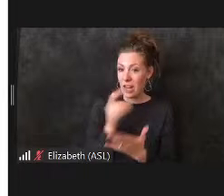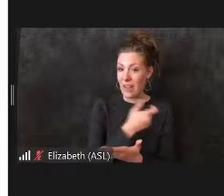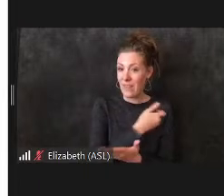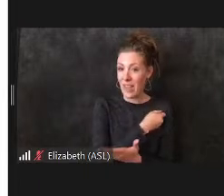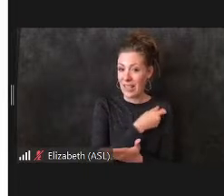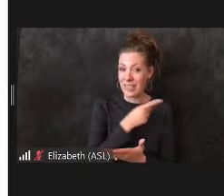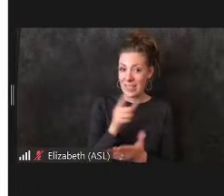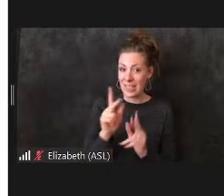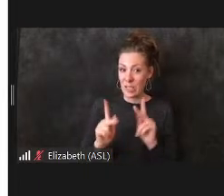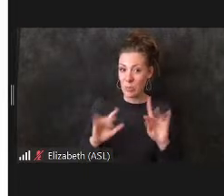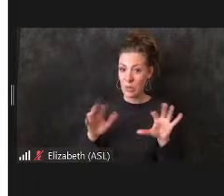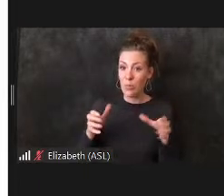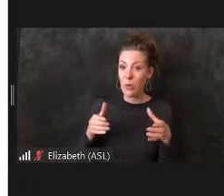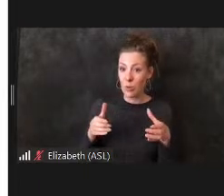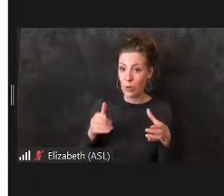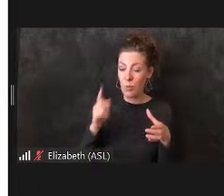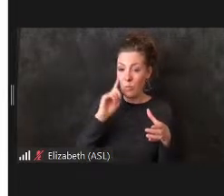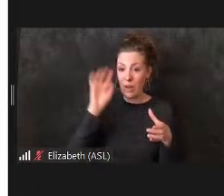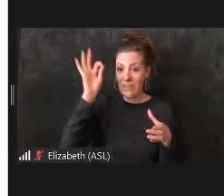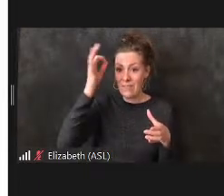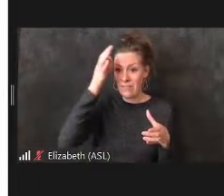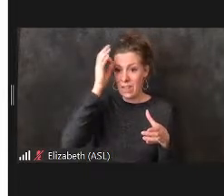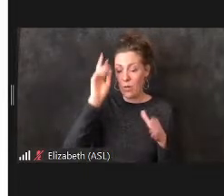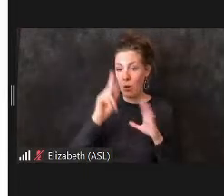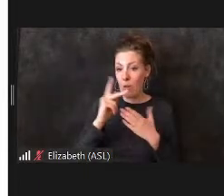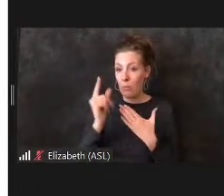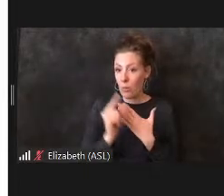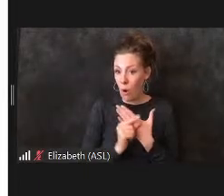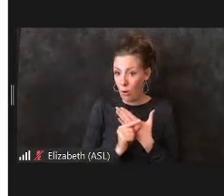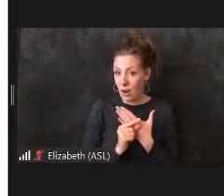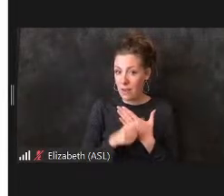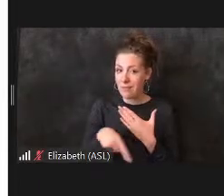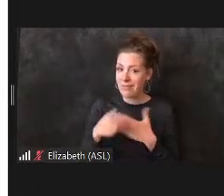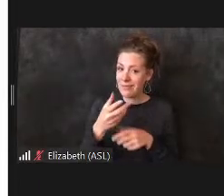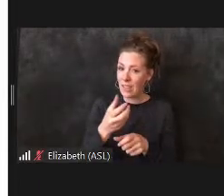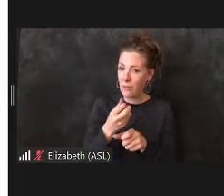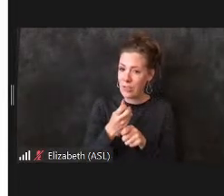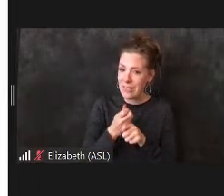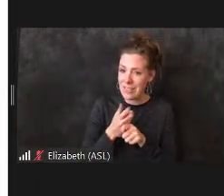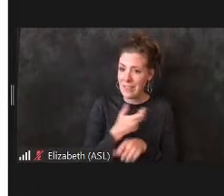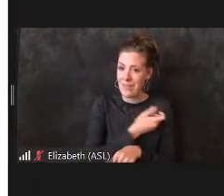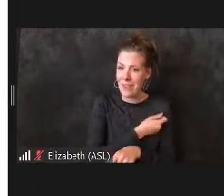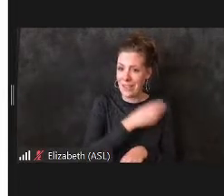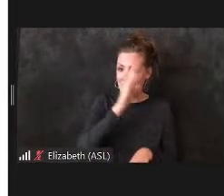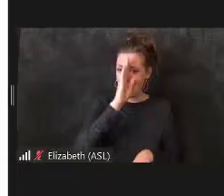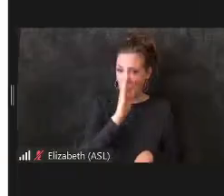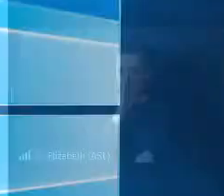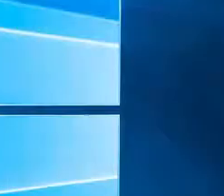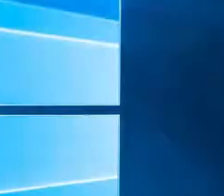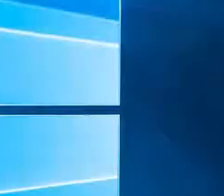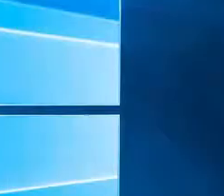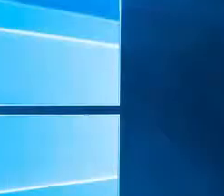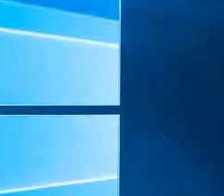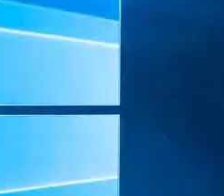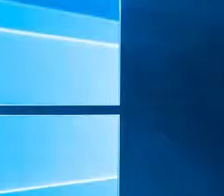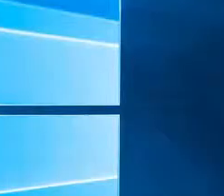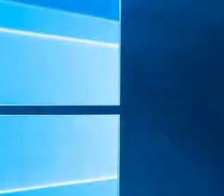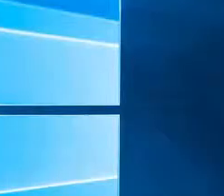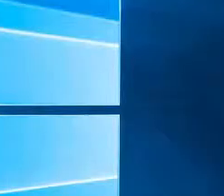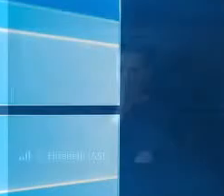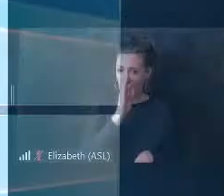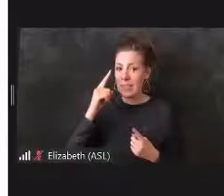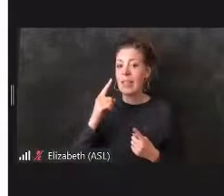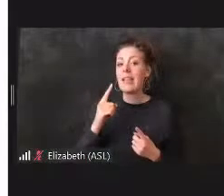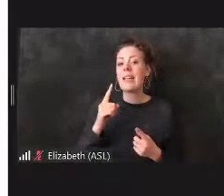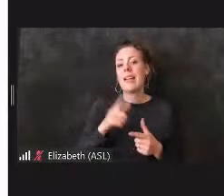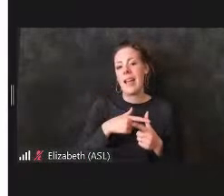estado vacunando a bastante gente bajo de un programa federal. Ellos han recibido vacunas